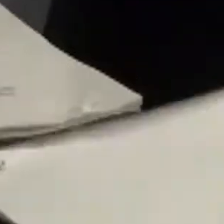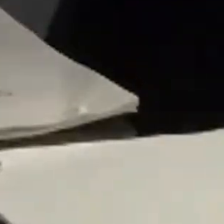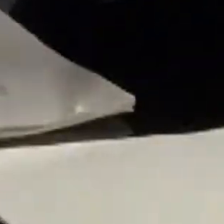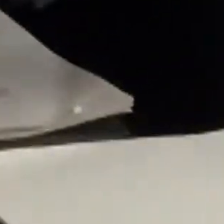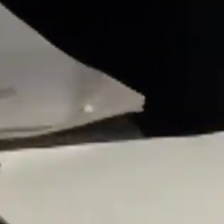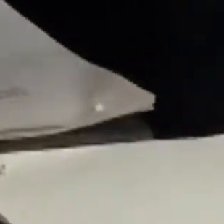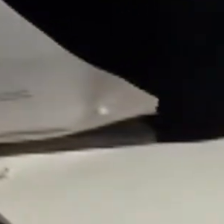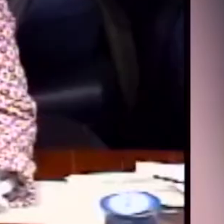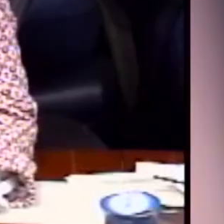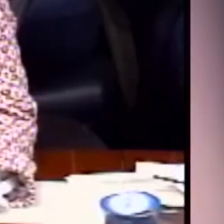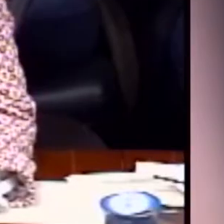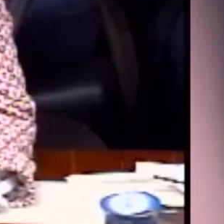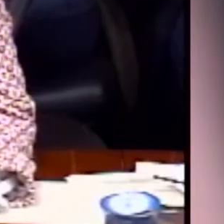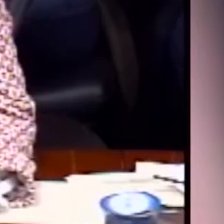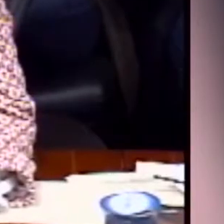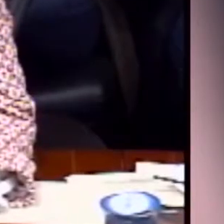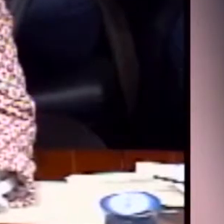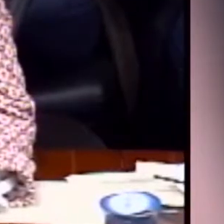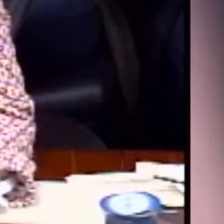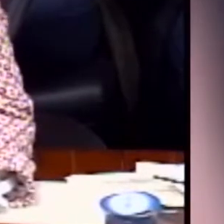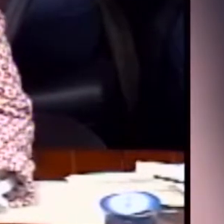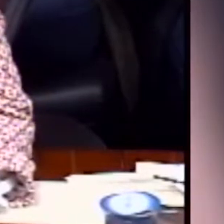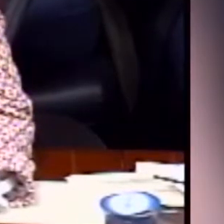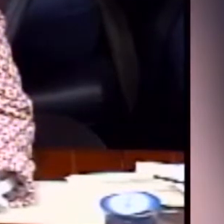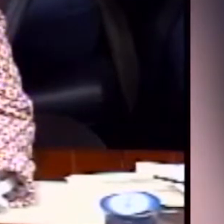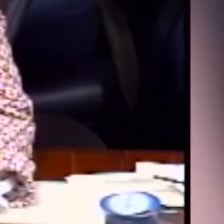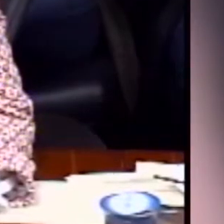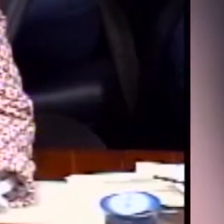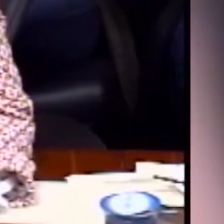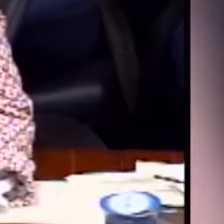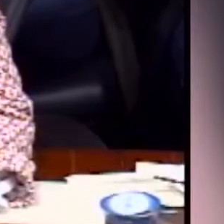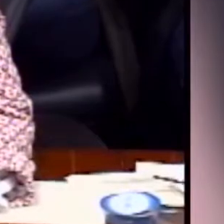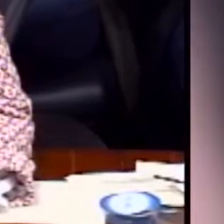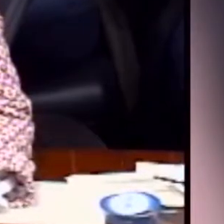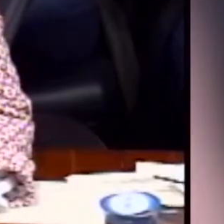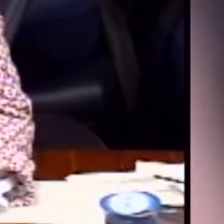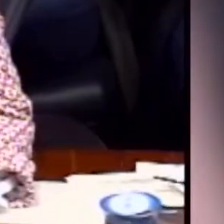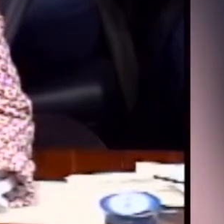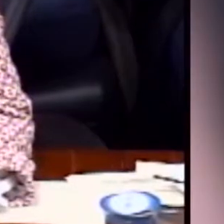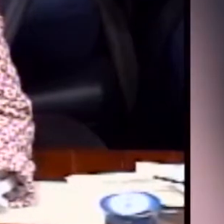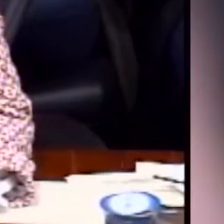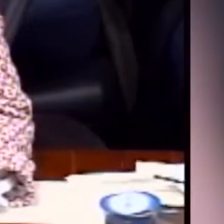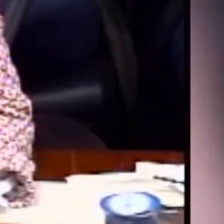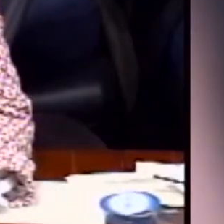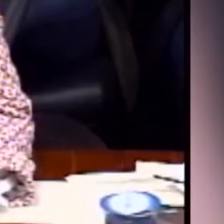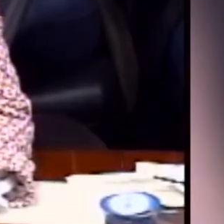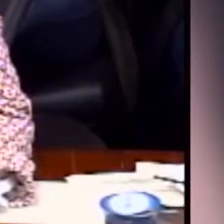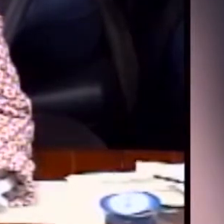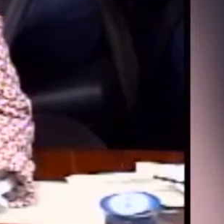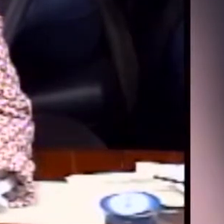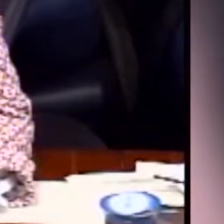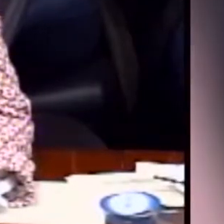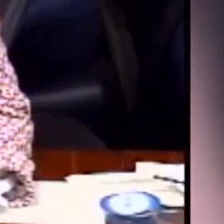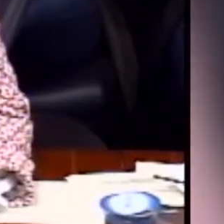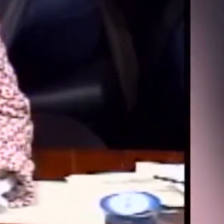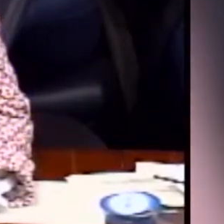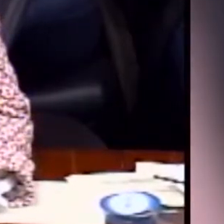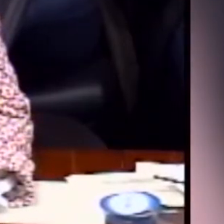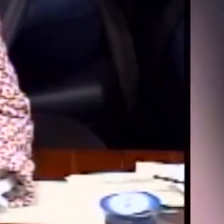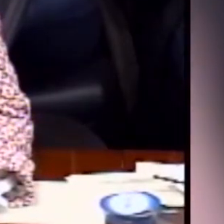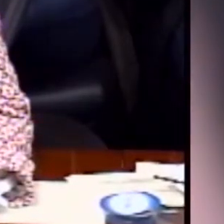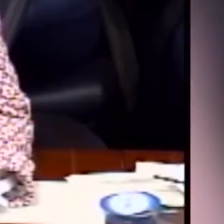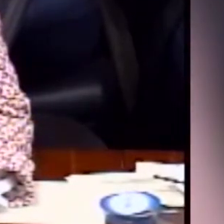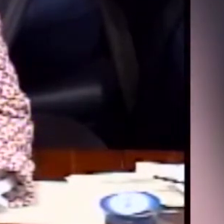nocivas, enfatizando en la problemática de esta sustancia, sus consecuencias y los objetivos principales que conlleva este proyecto.